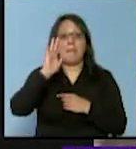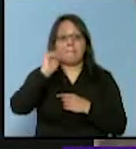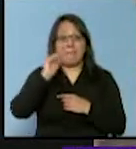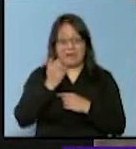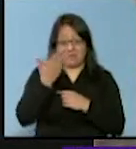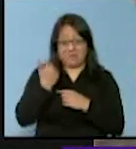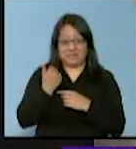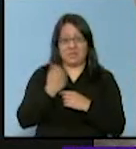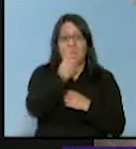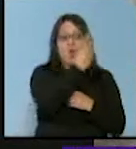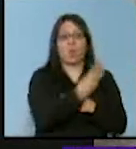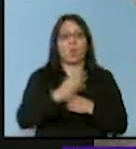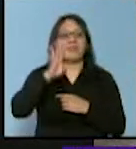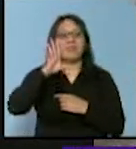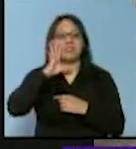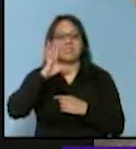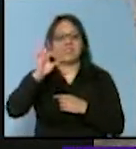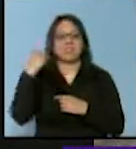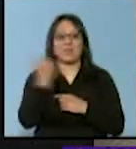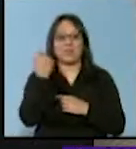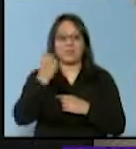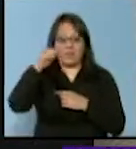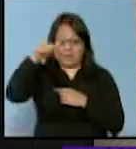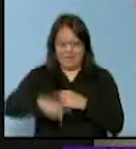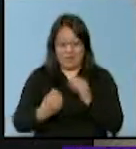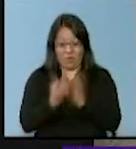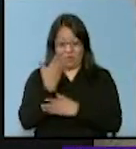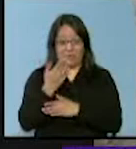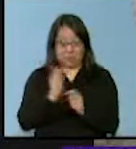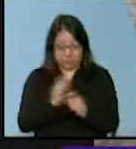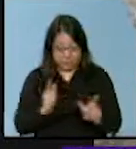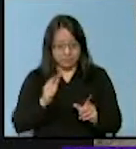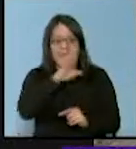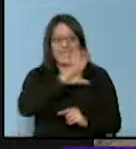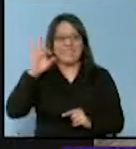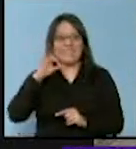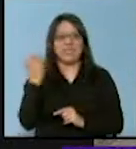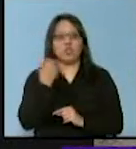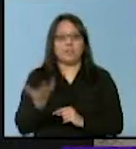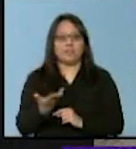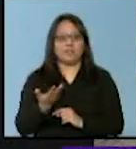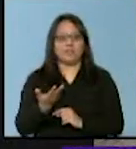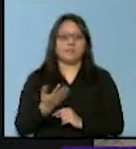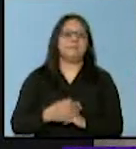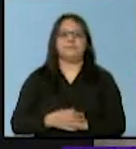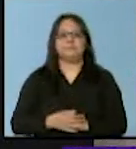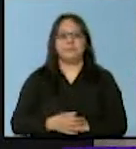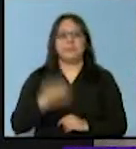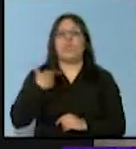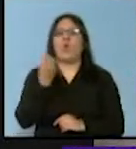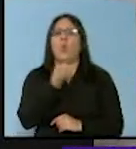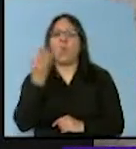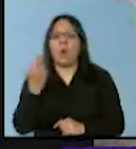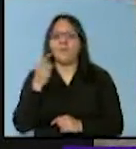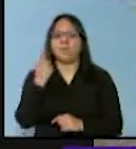El martes estaba 4.50 y ahora mira 500, 550. ¿Cómo hacen con la gente? ¿A cuánto tienen que vender el